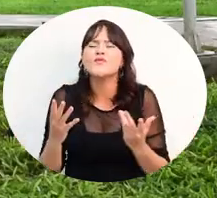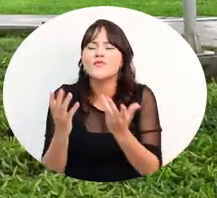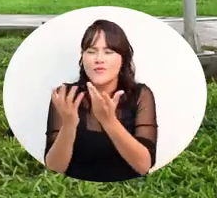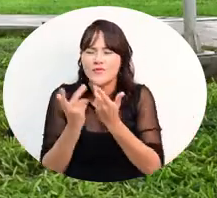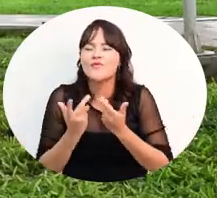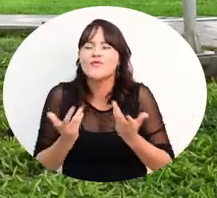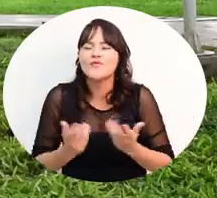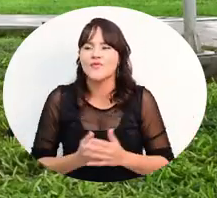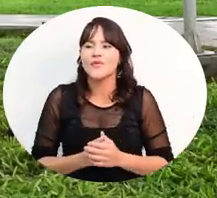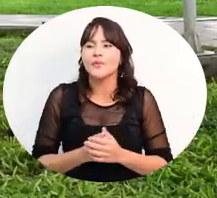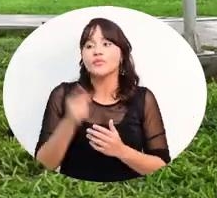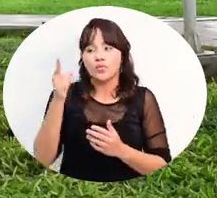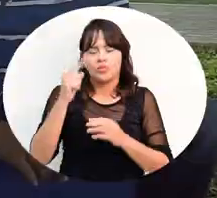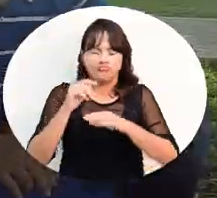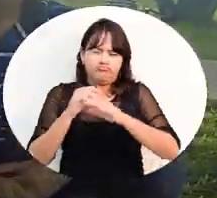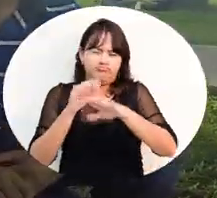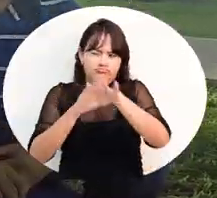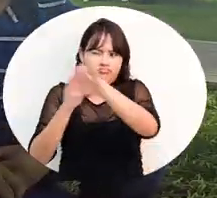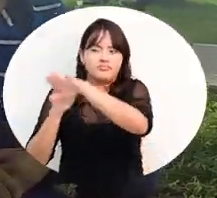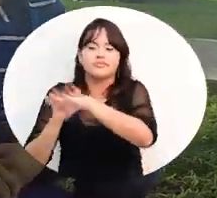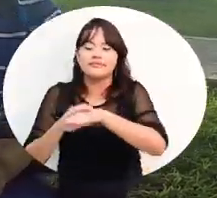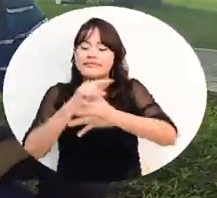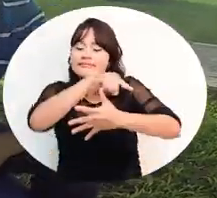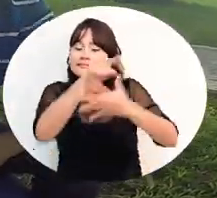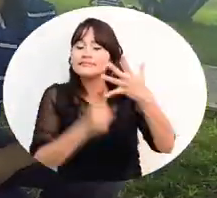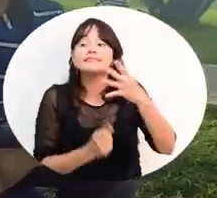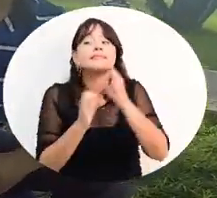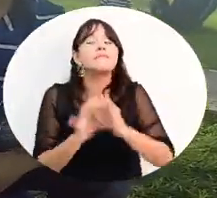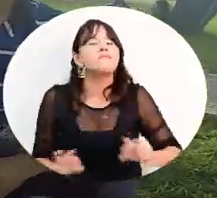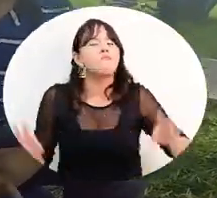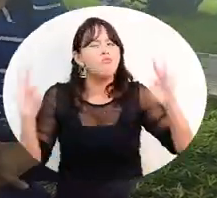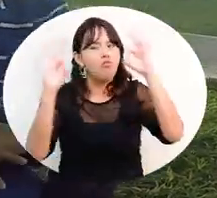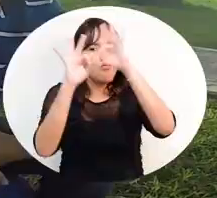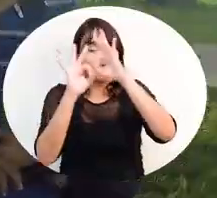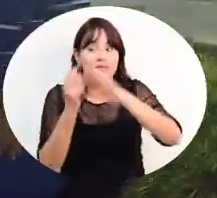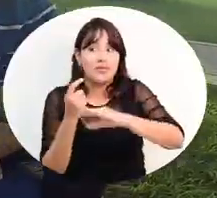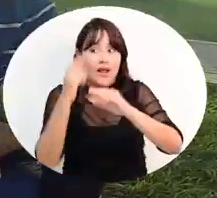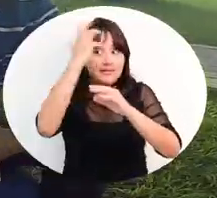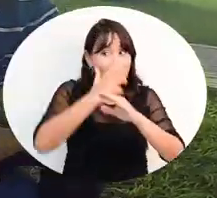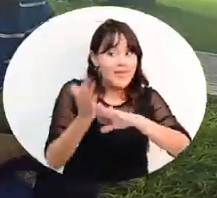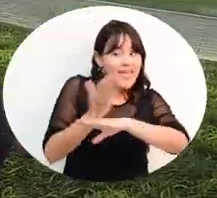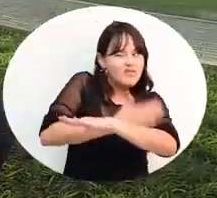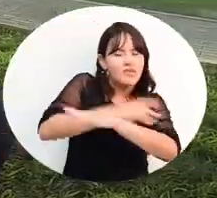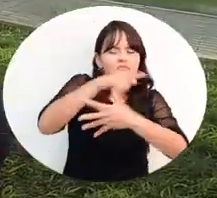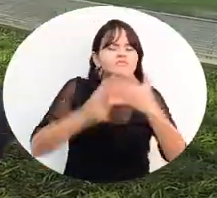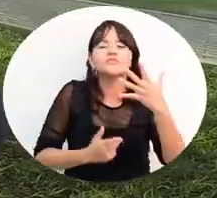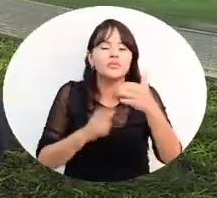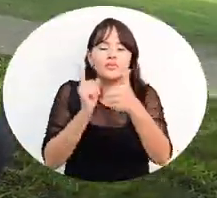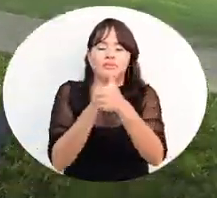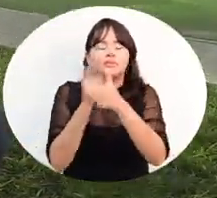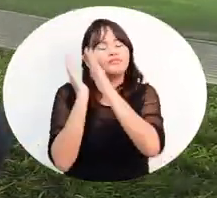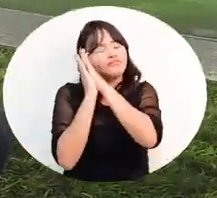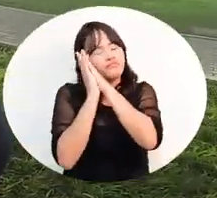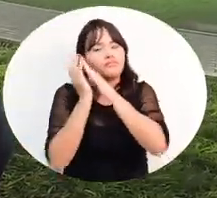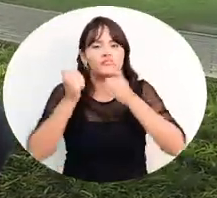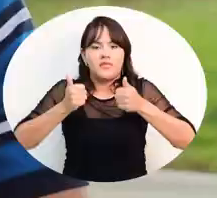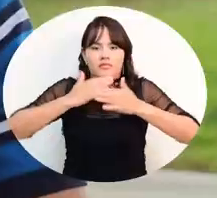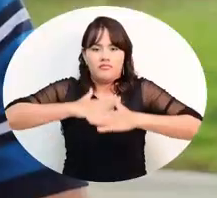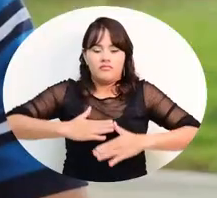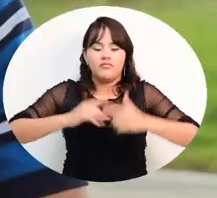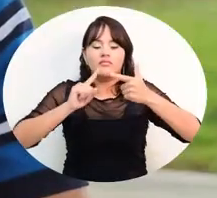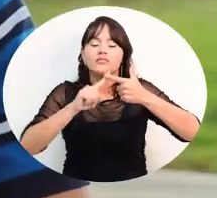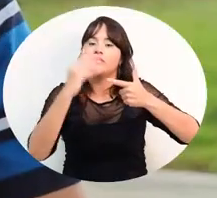Pro. Vamos a compartir con ellos rápidamente 5 cosas que debemos hacer antes de la prueba. Dormir bien el día Dormir anterior.